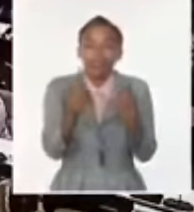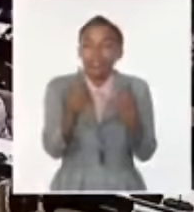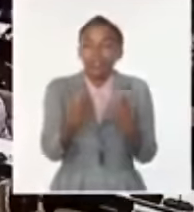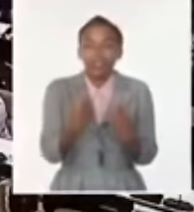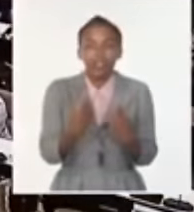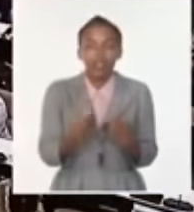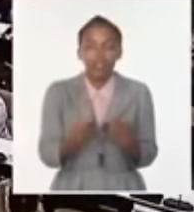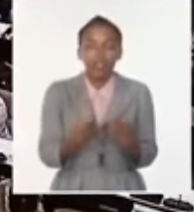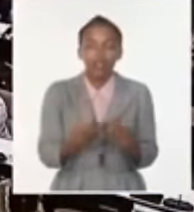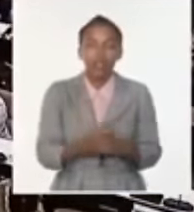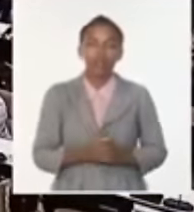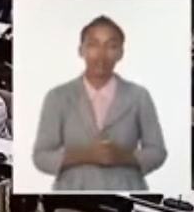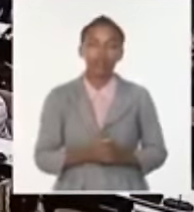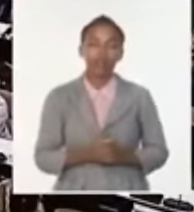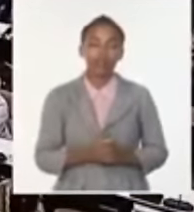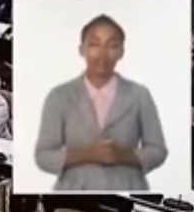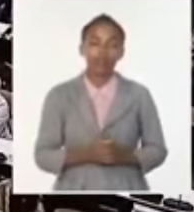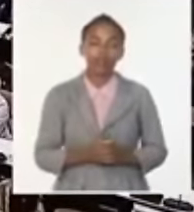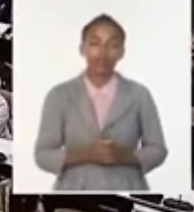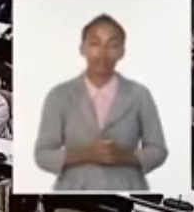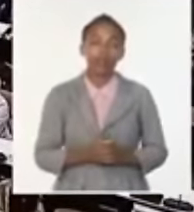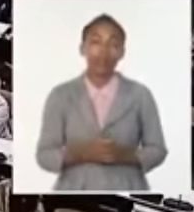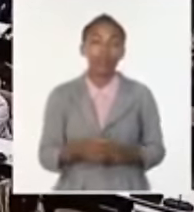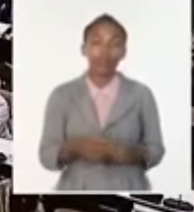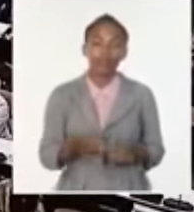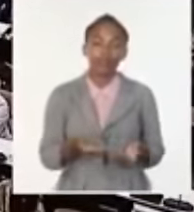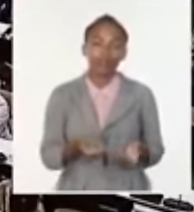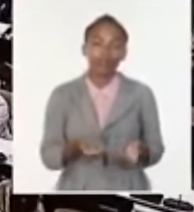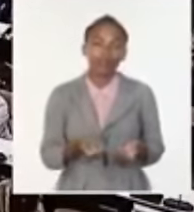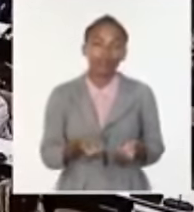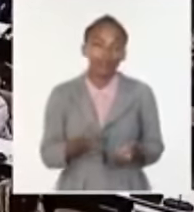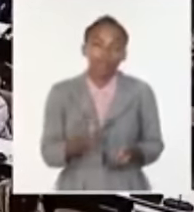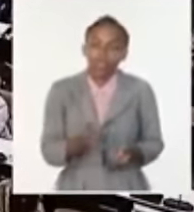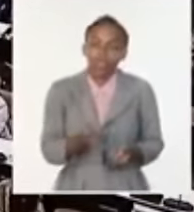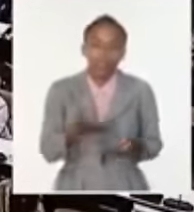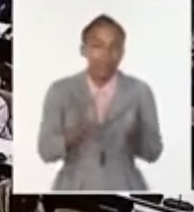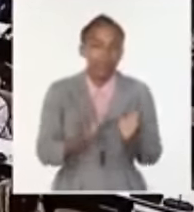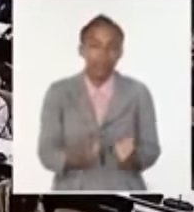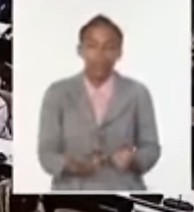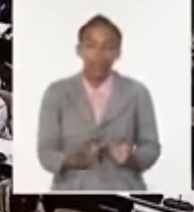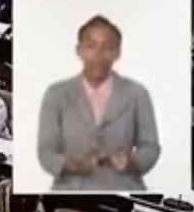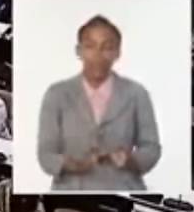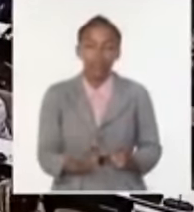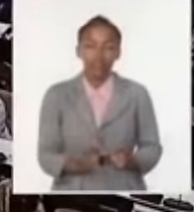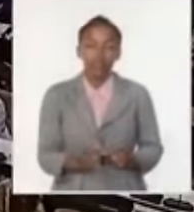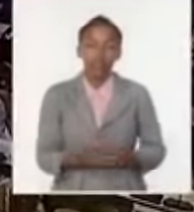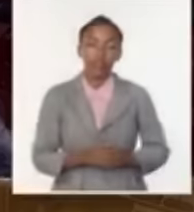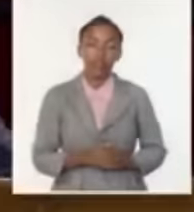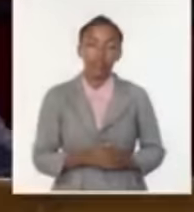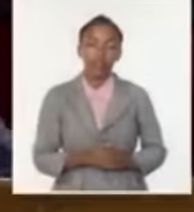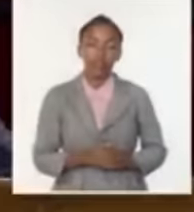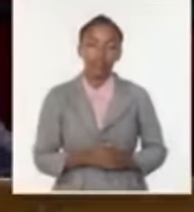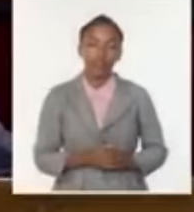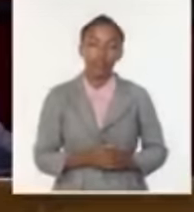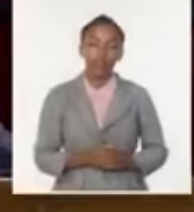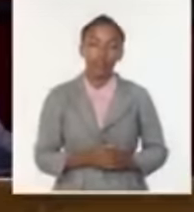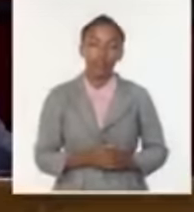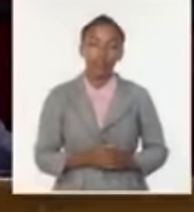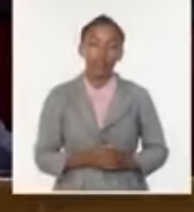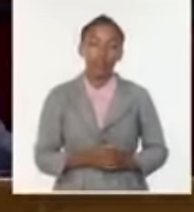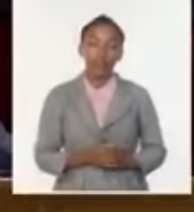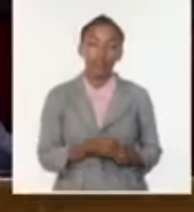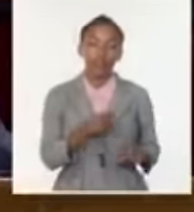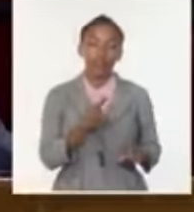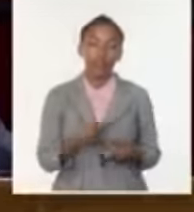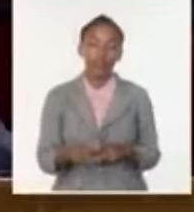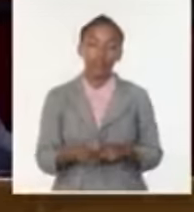implementación de las proyecciones de gobierno y toda la vida económica y social del país. Sobre